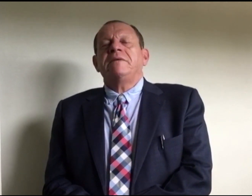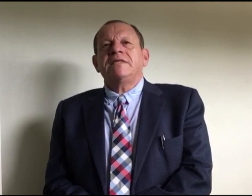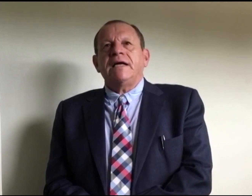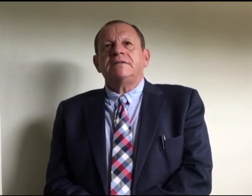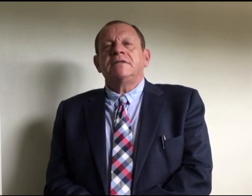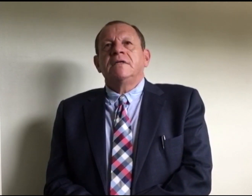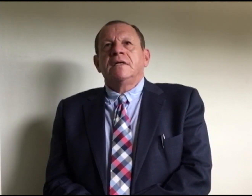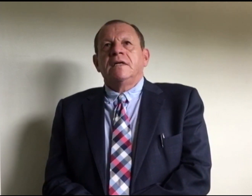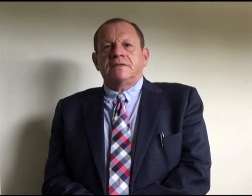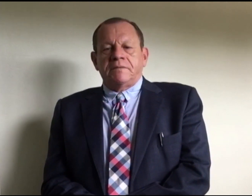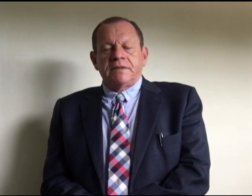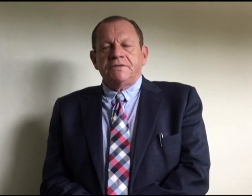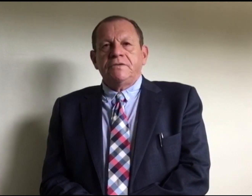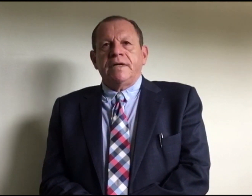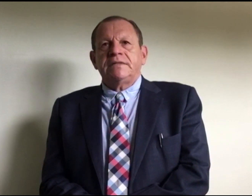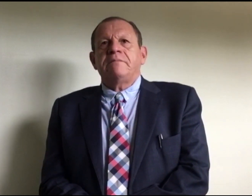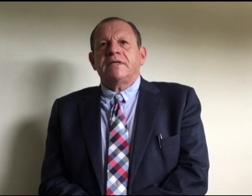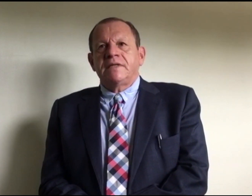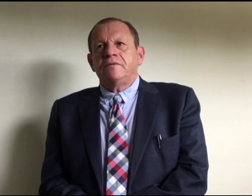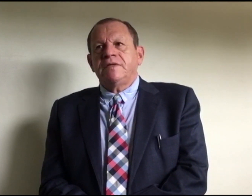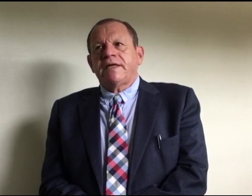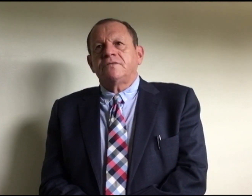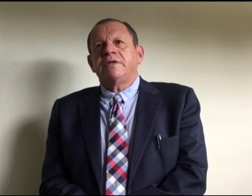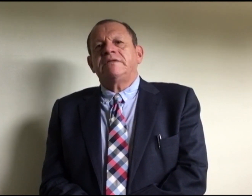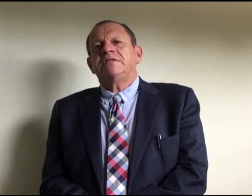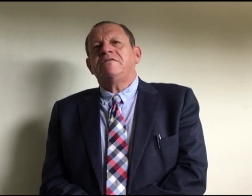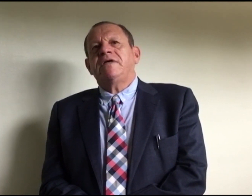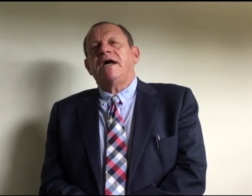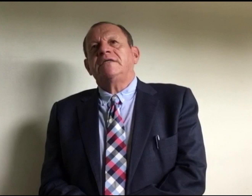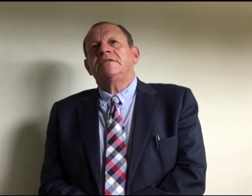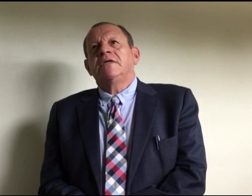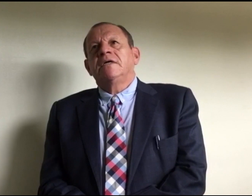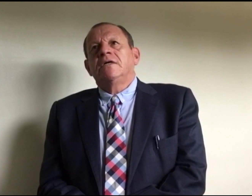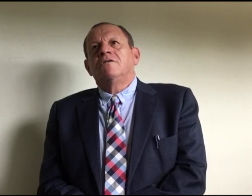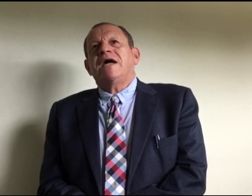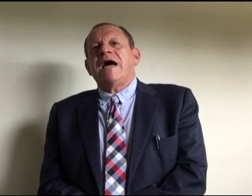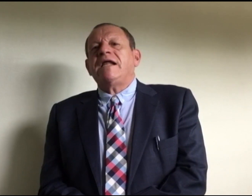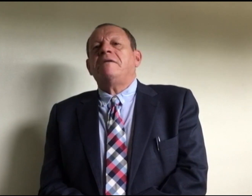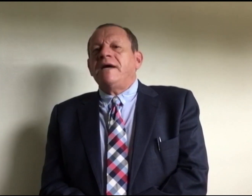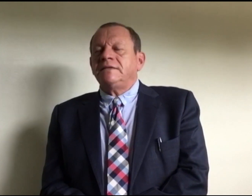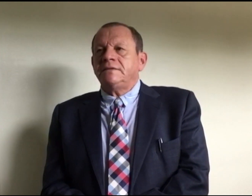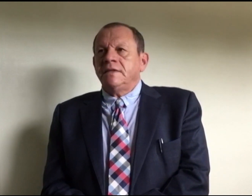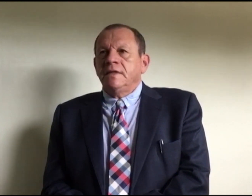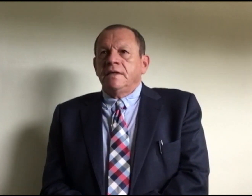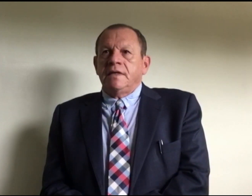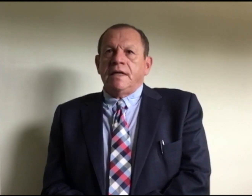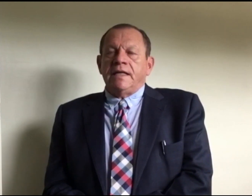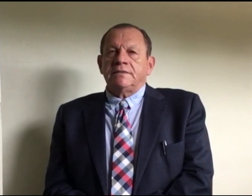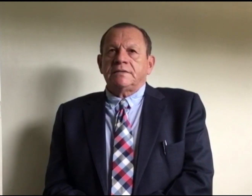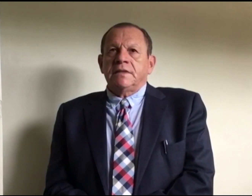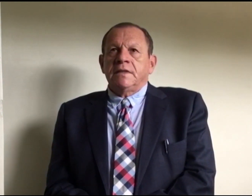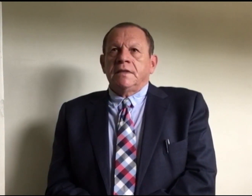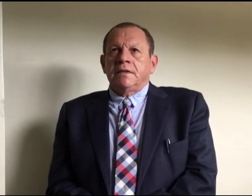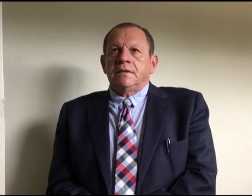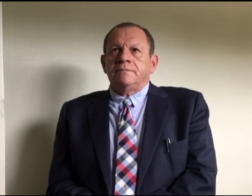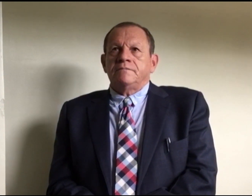de implementar, las empresas distribuidoras advertimos de que eso iba a significar una carga más en